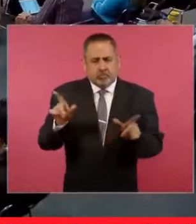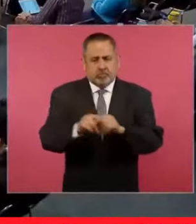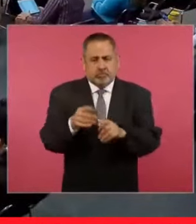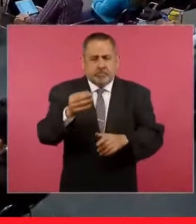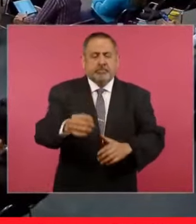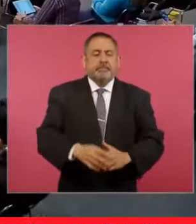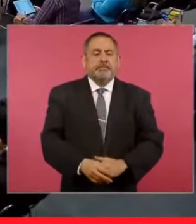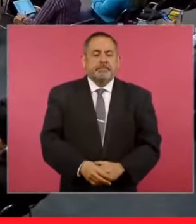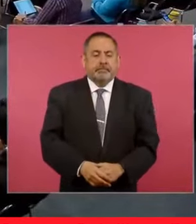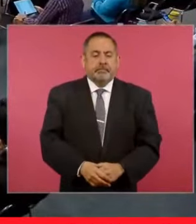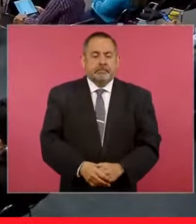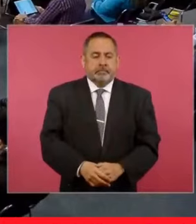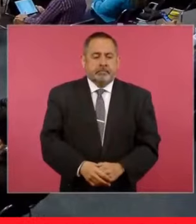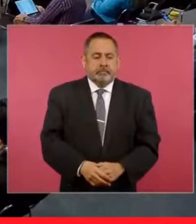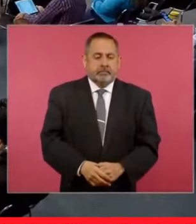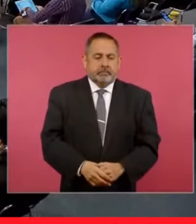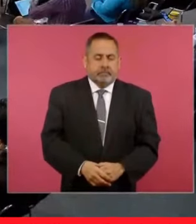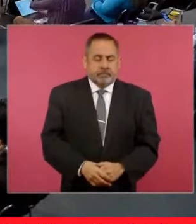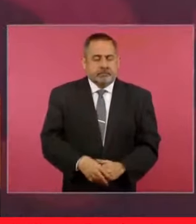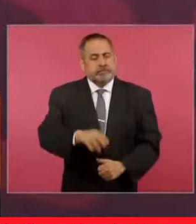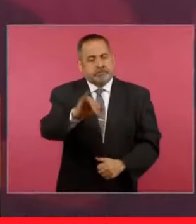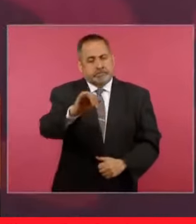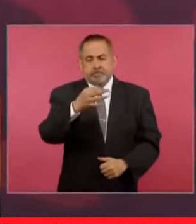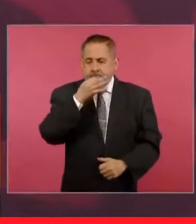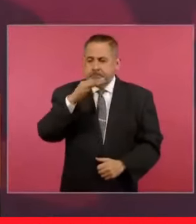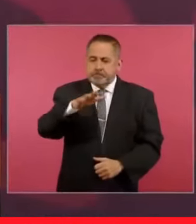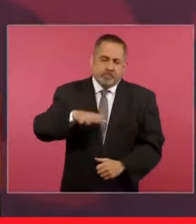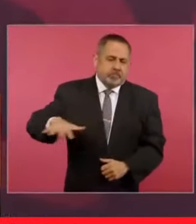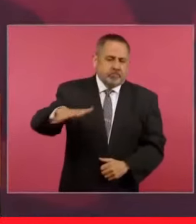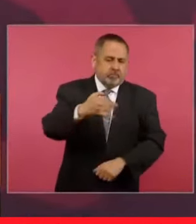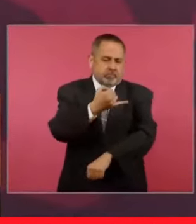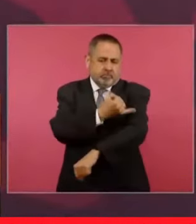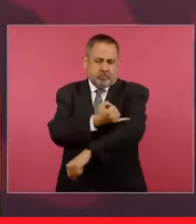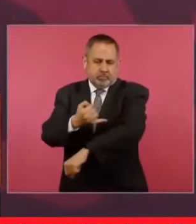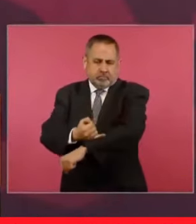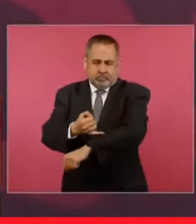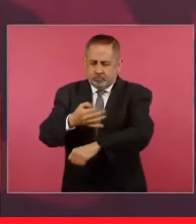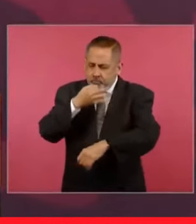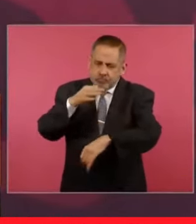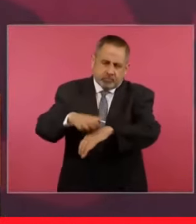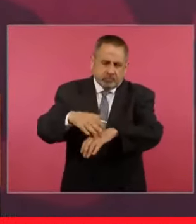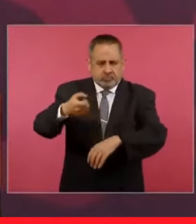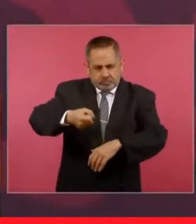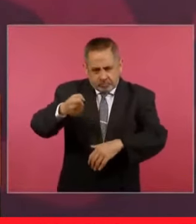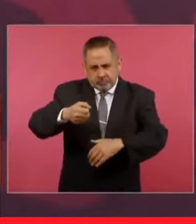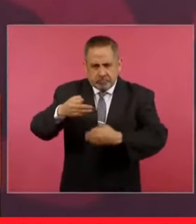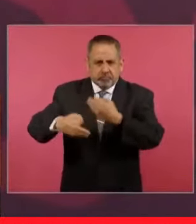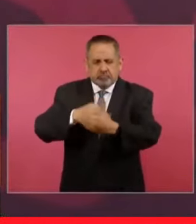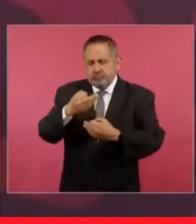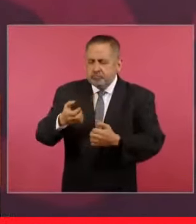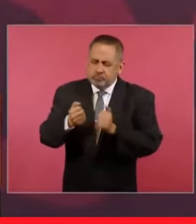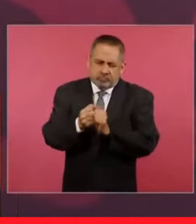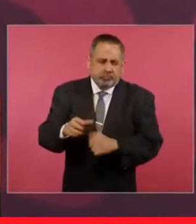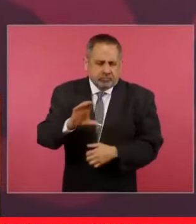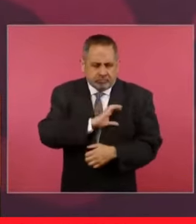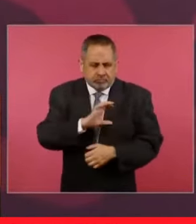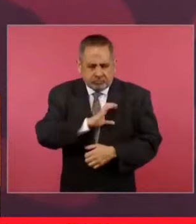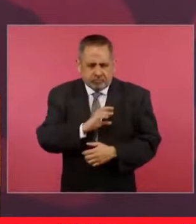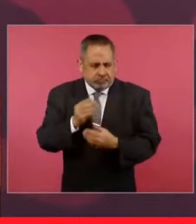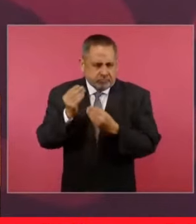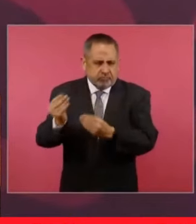cu yo le envío a toda la gente de Iztapalapa un saludo cariños